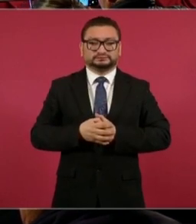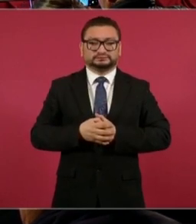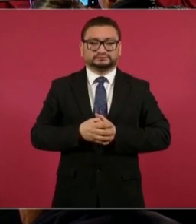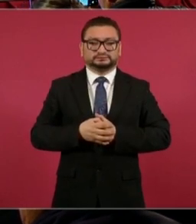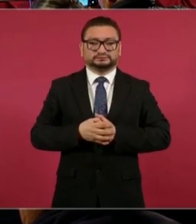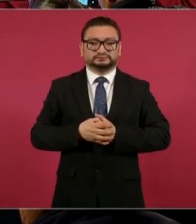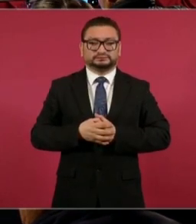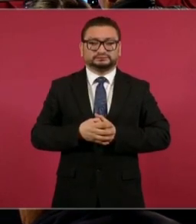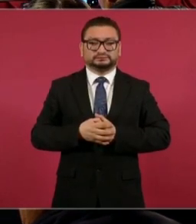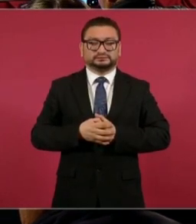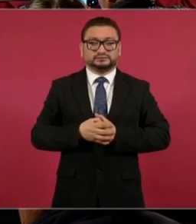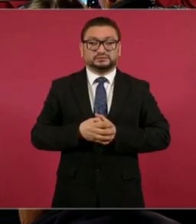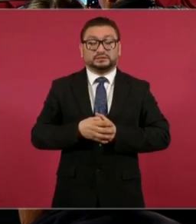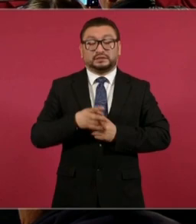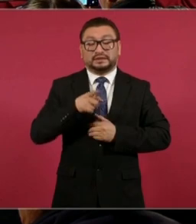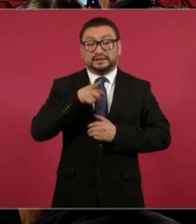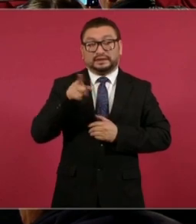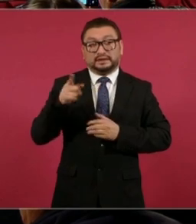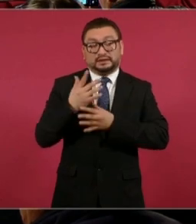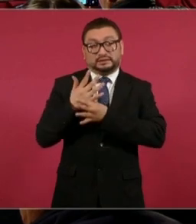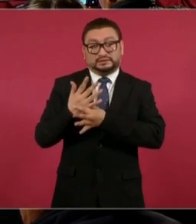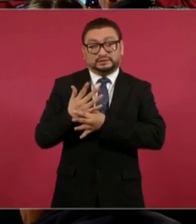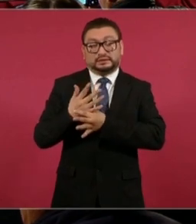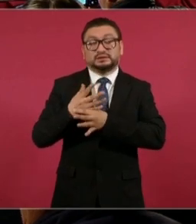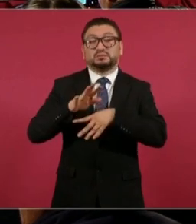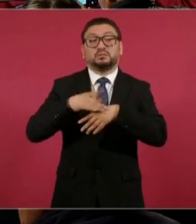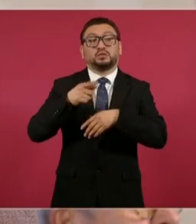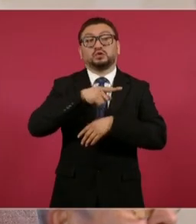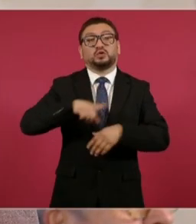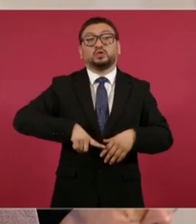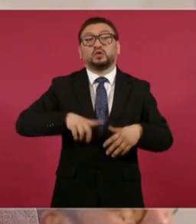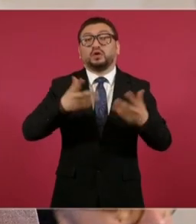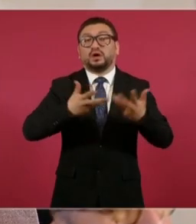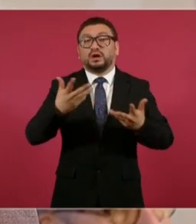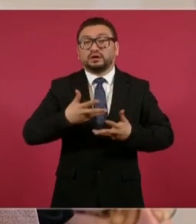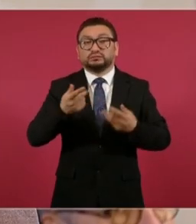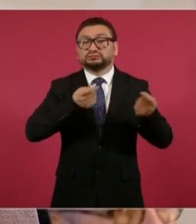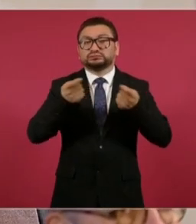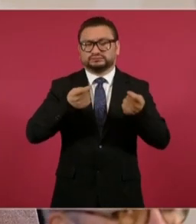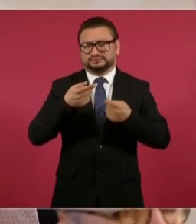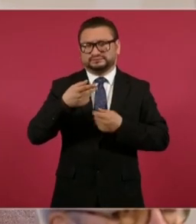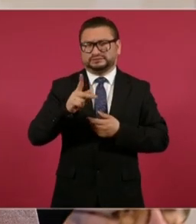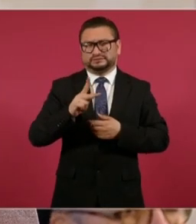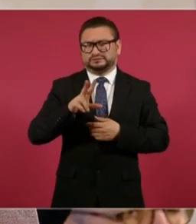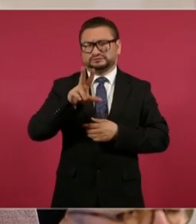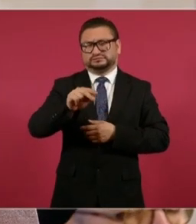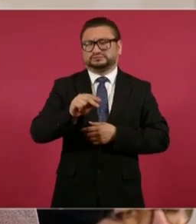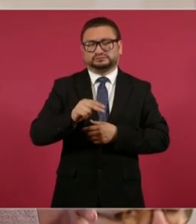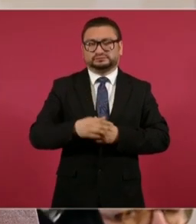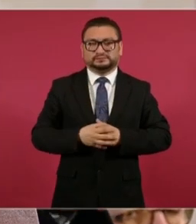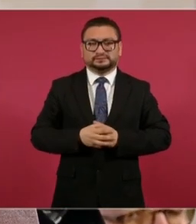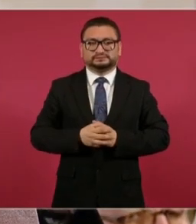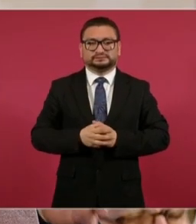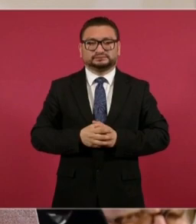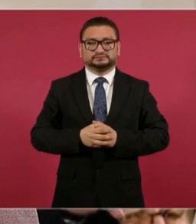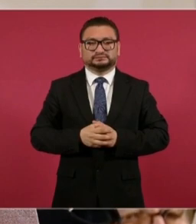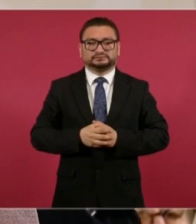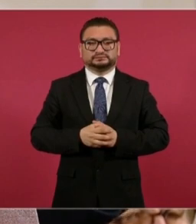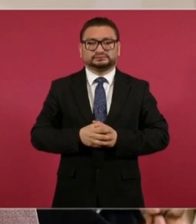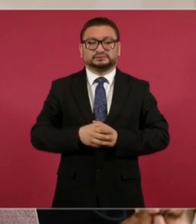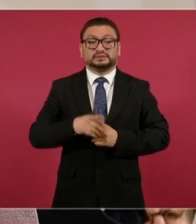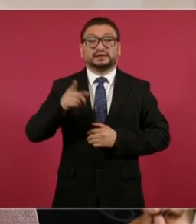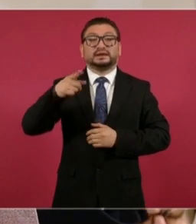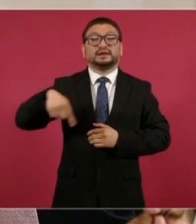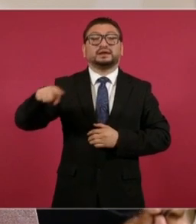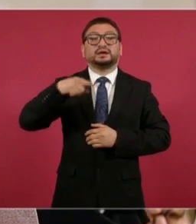regular supuestamente acciones públicas no era para